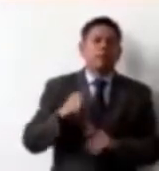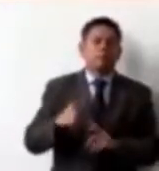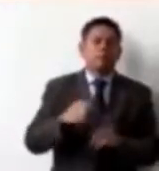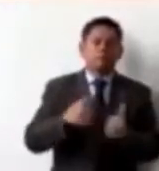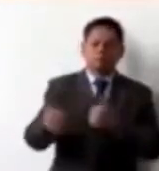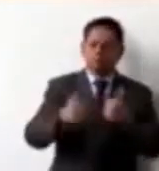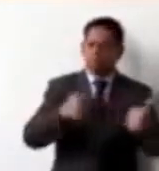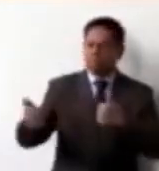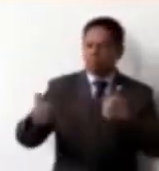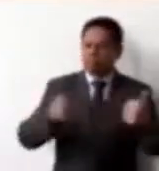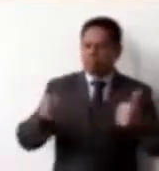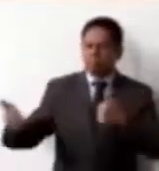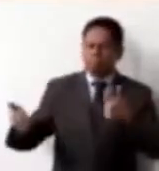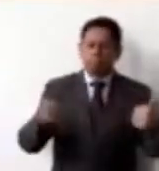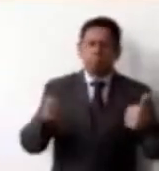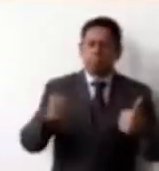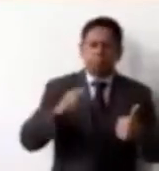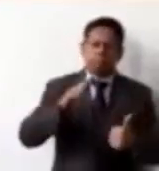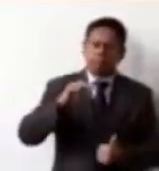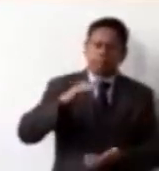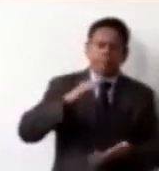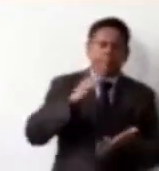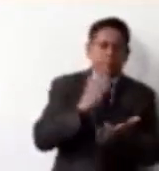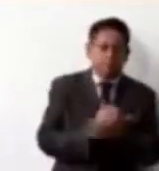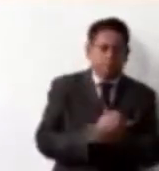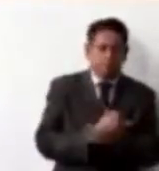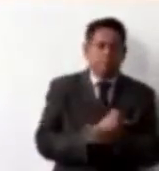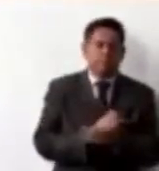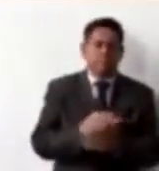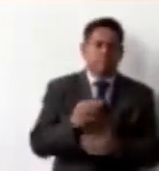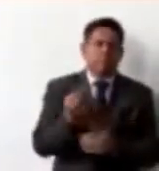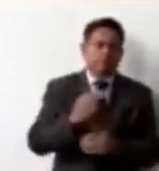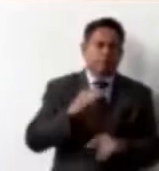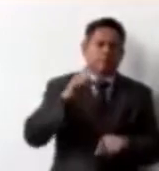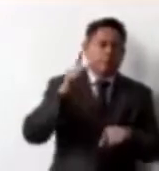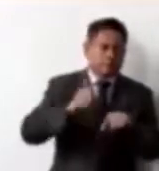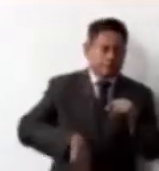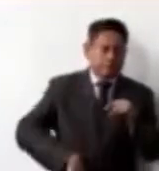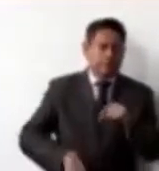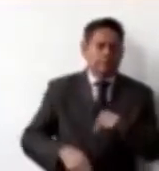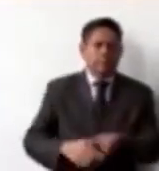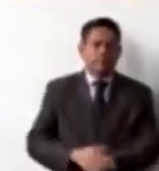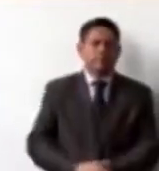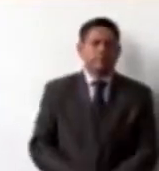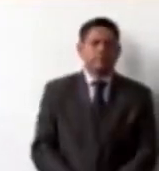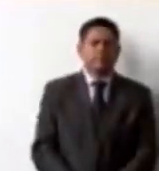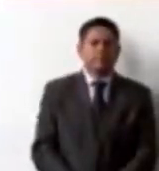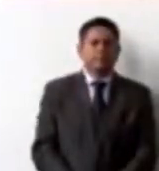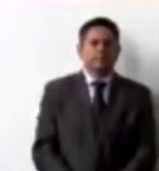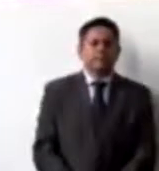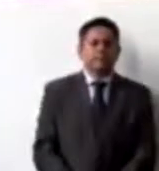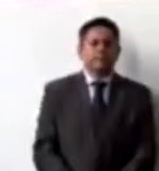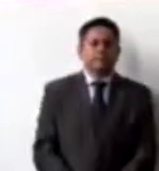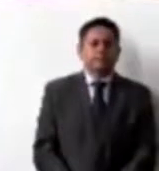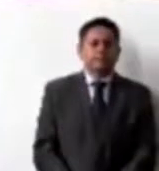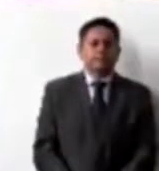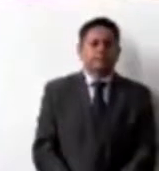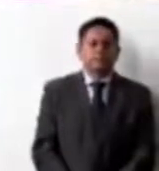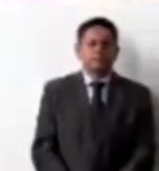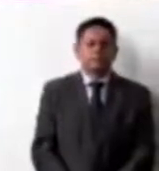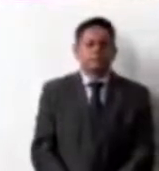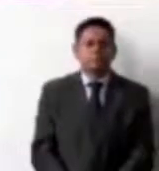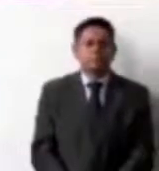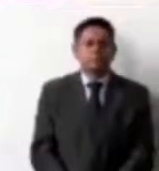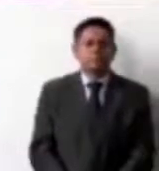la división, de la polarización, del sectarismo. En este marco, López Obrador reiteró que no le fallará al